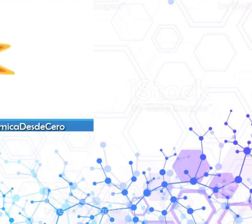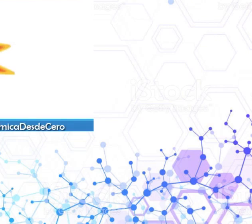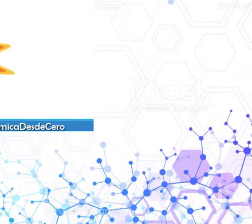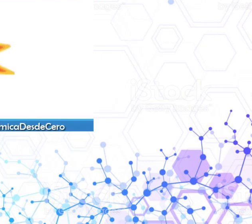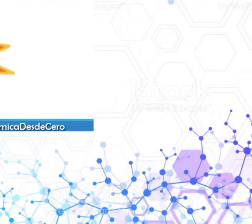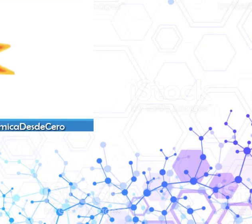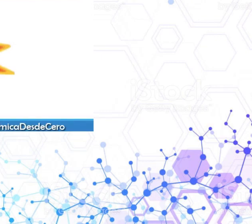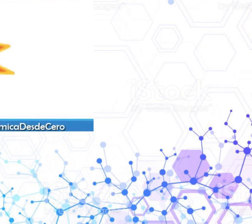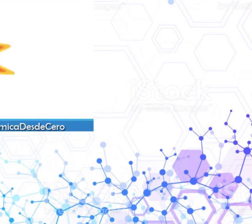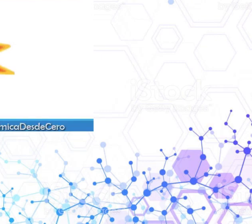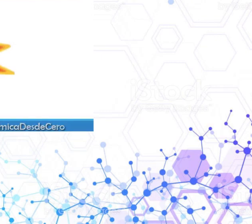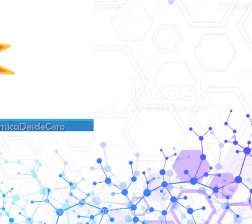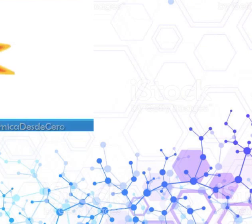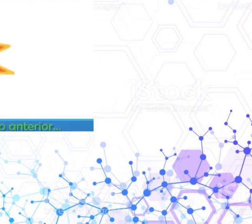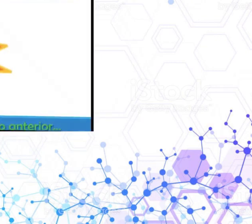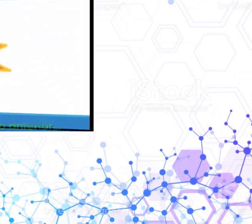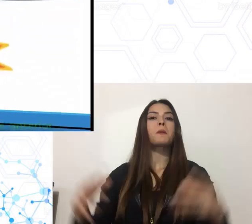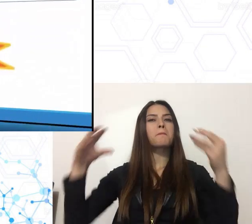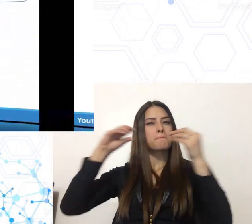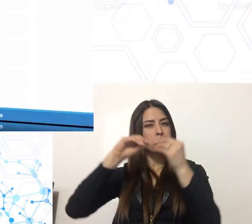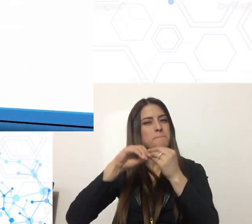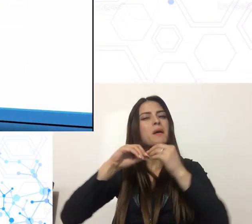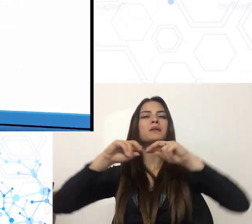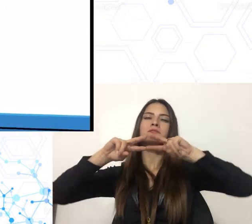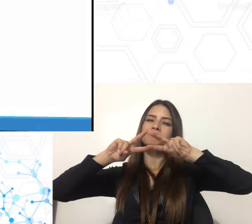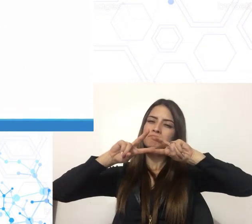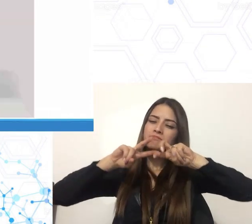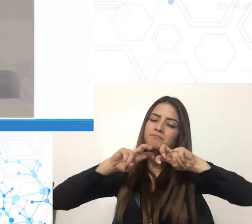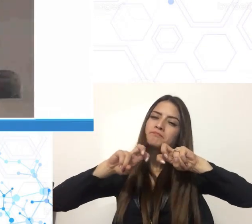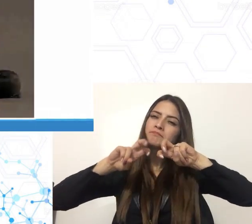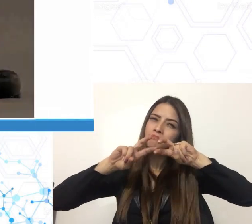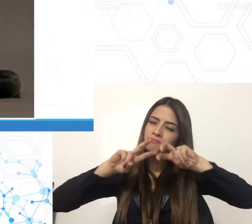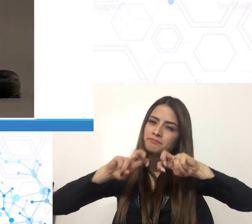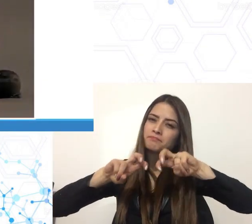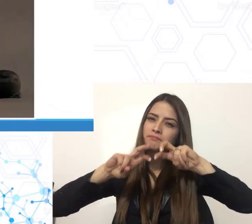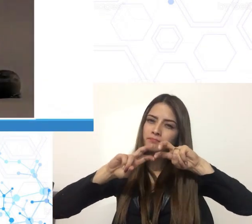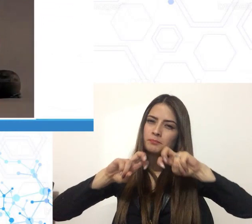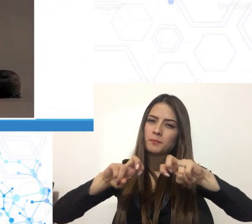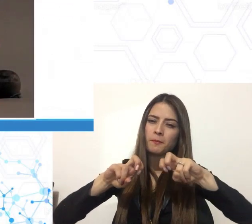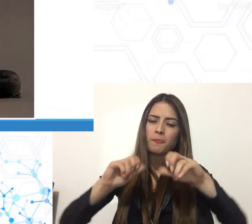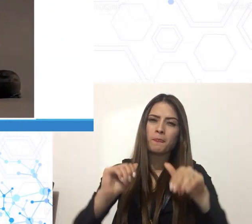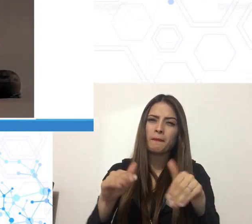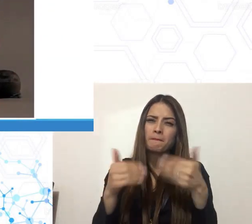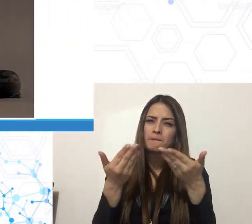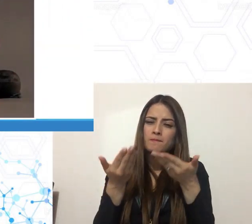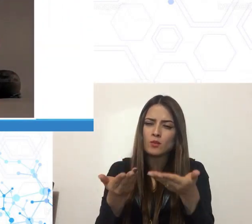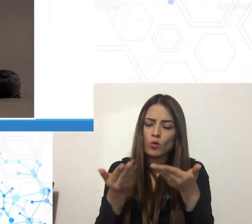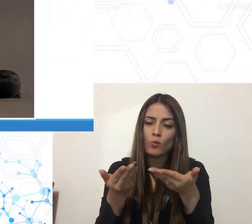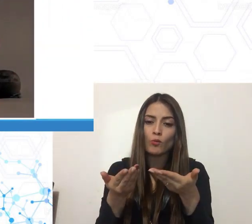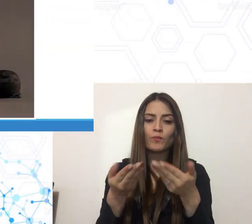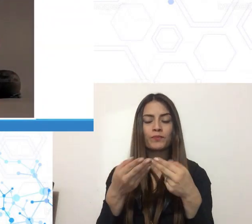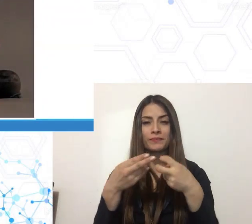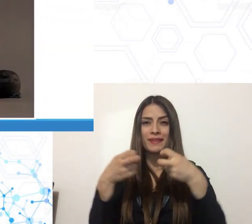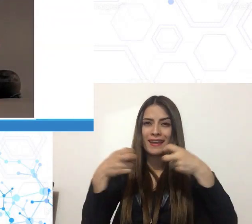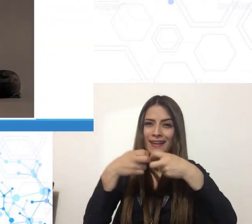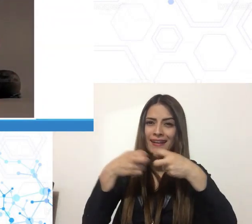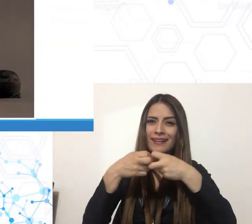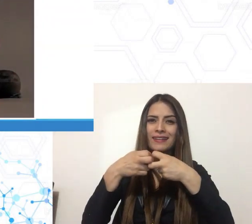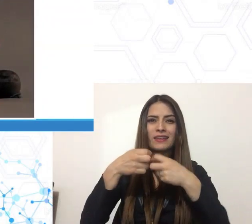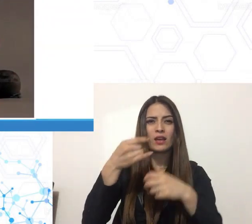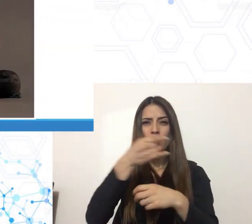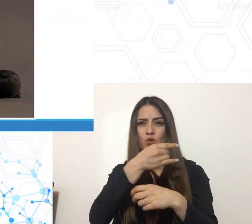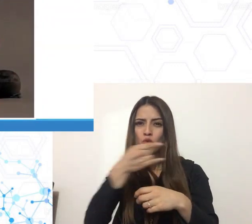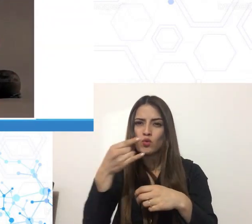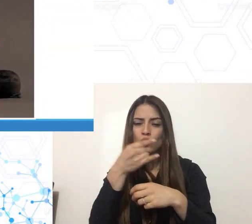pues vendría el colapso. Obviamente ante eso empiezan a adelantarse unos estudios y